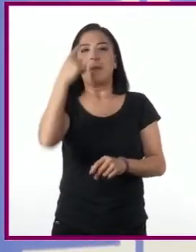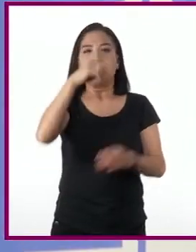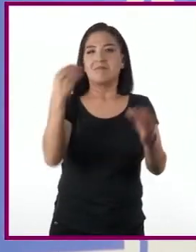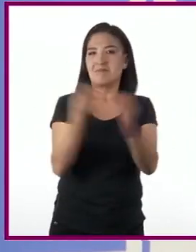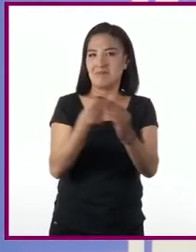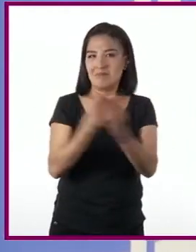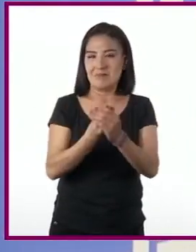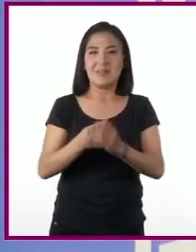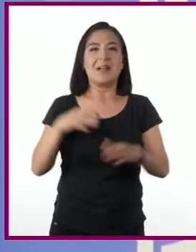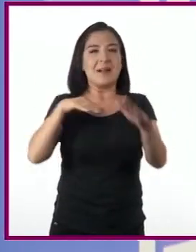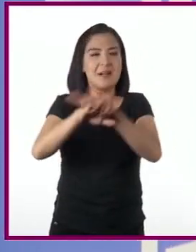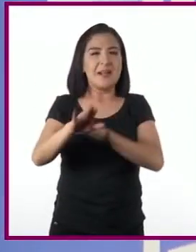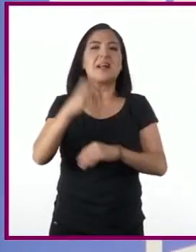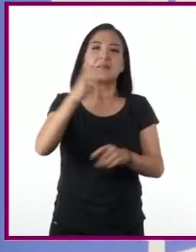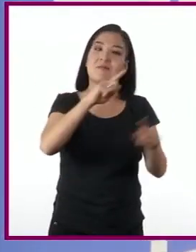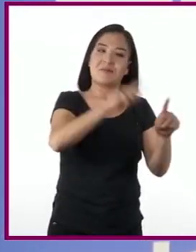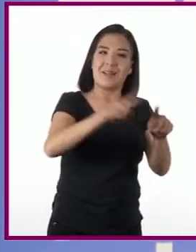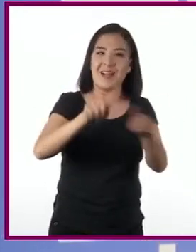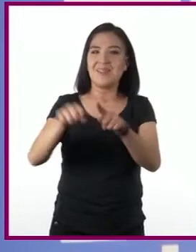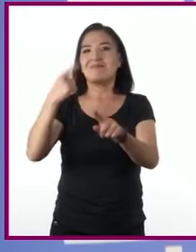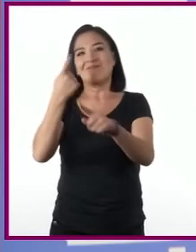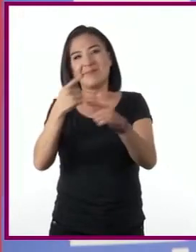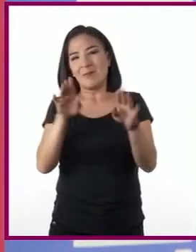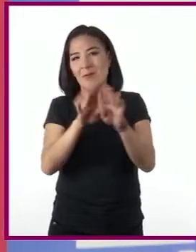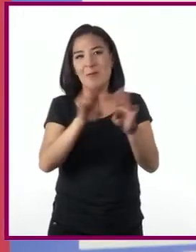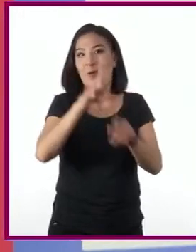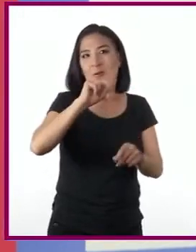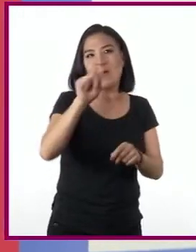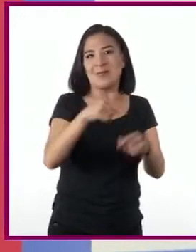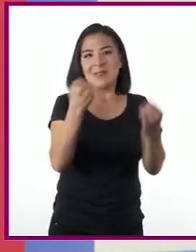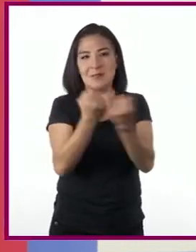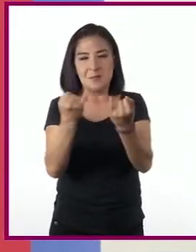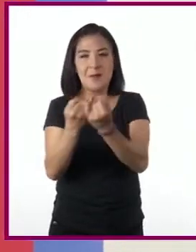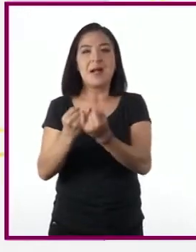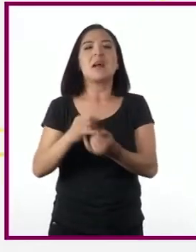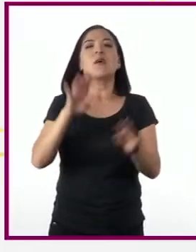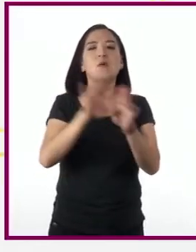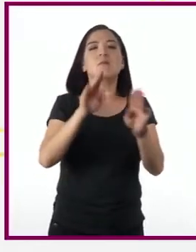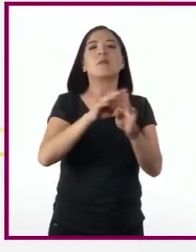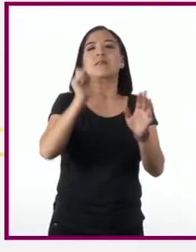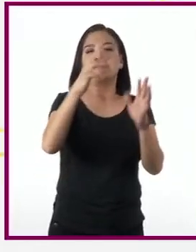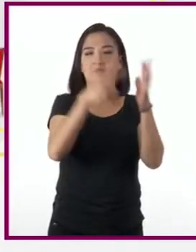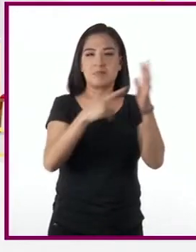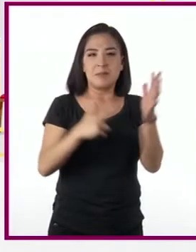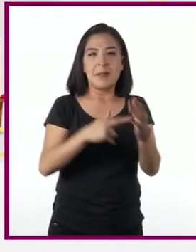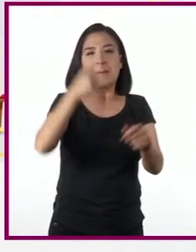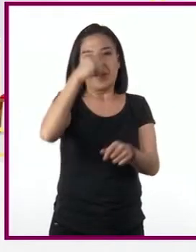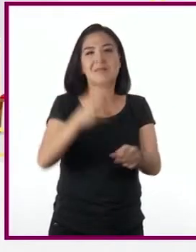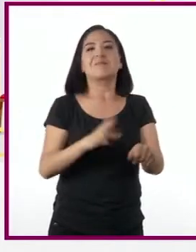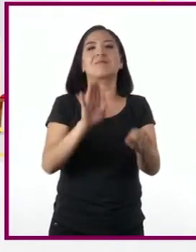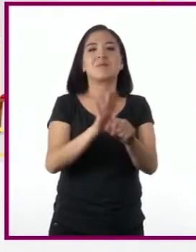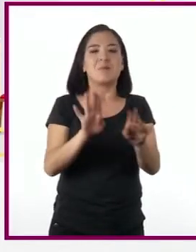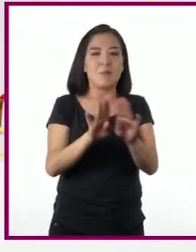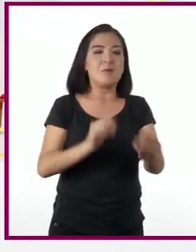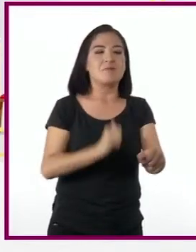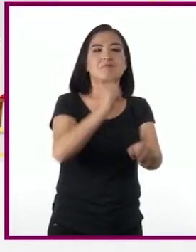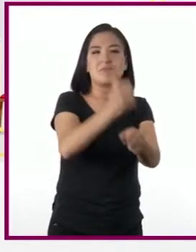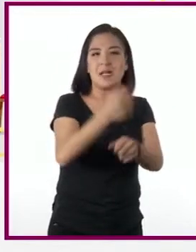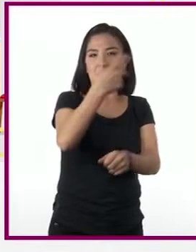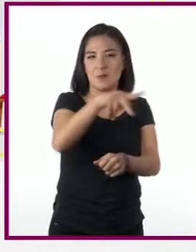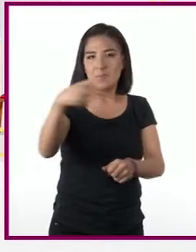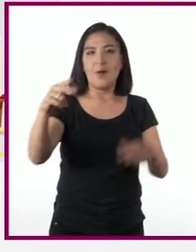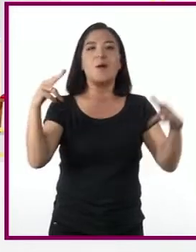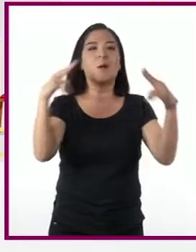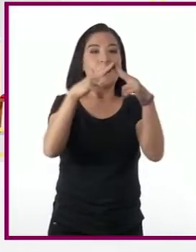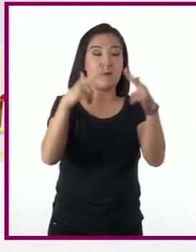un contexto diferente. En este caso, redactarán un reglamento que se aplique a su hogar. Recuerden